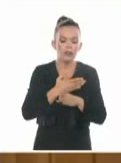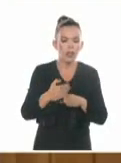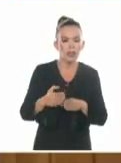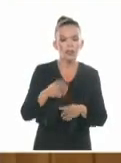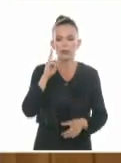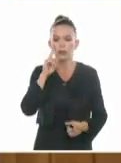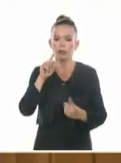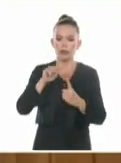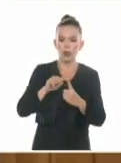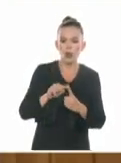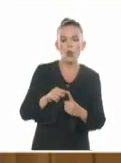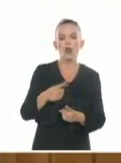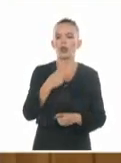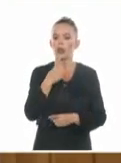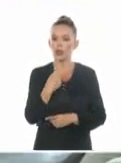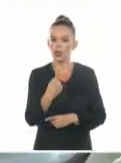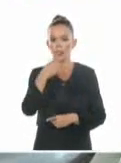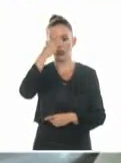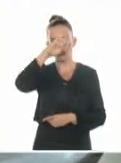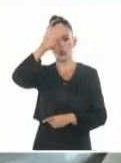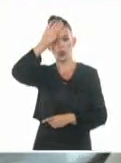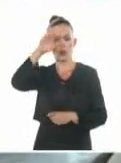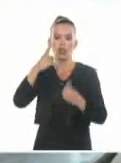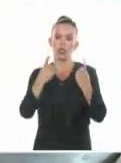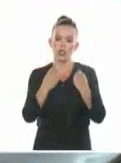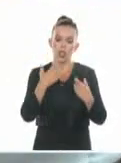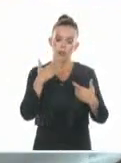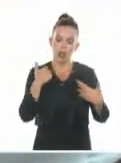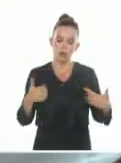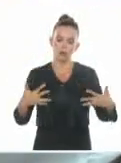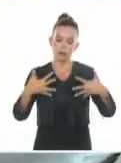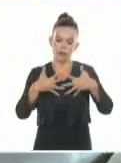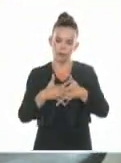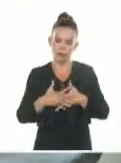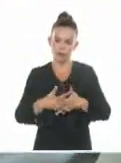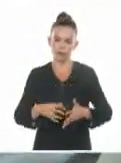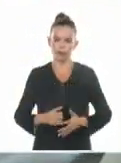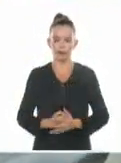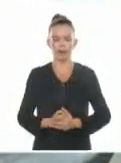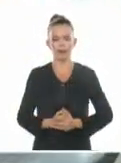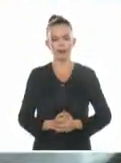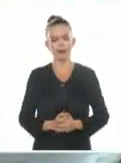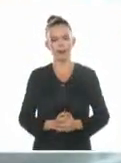del gobierno de Cuba de ampliar los vínculos. Talía González, Canal Cubano de Noticias.